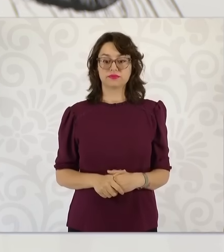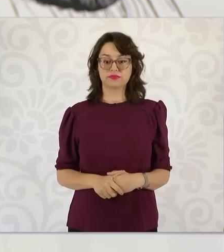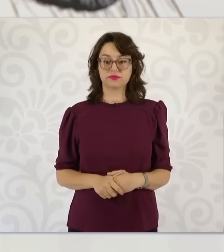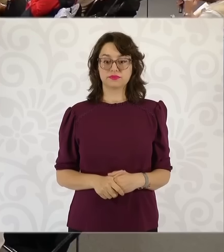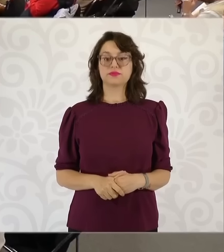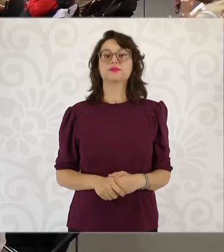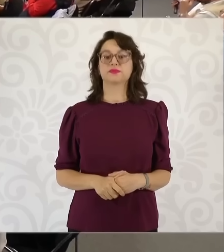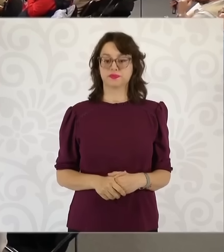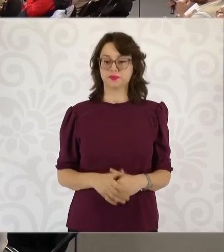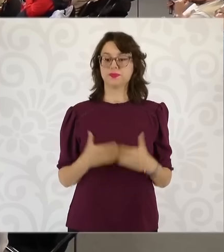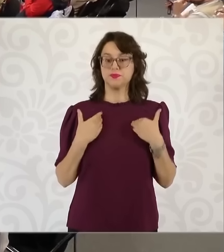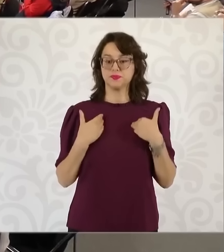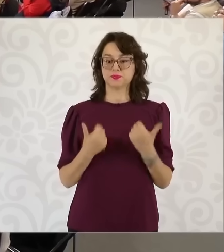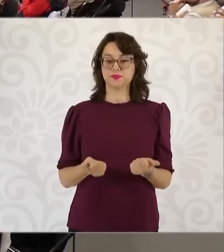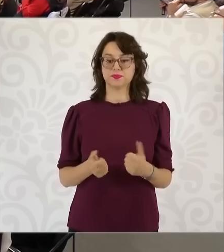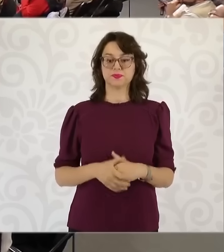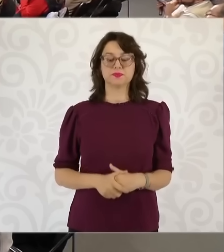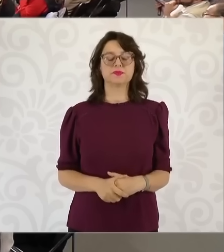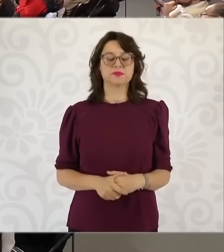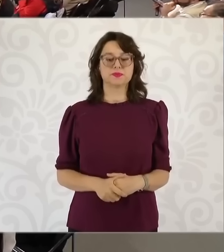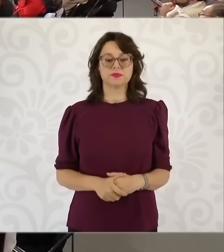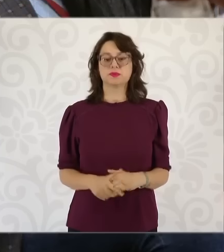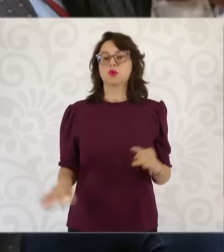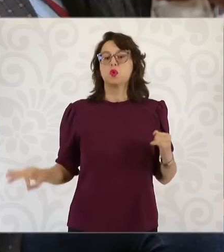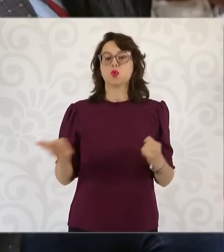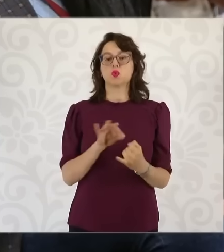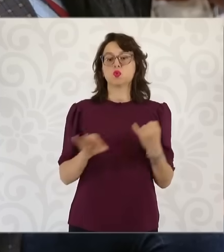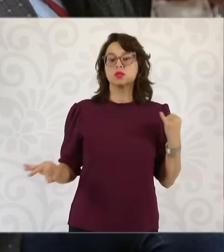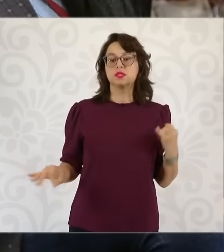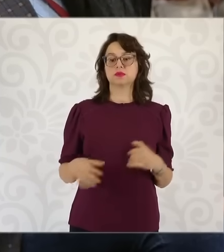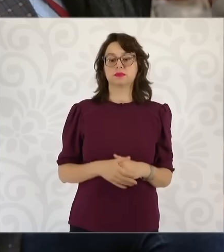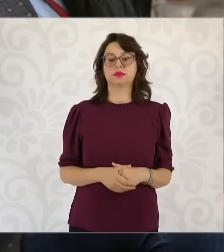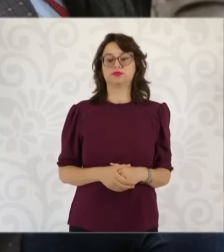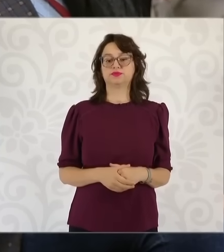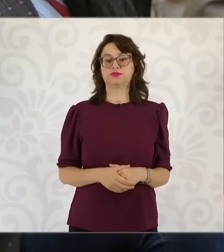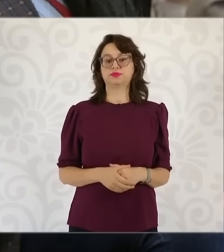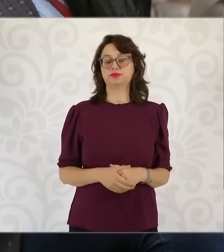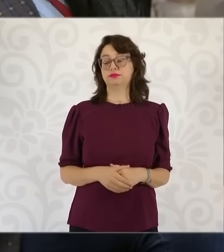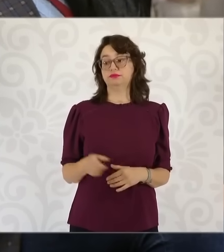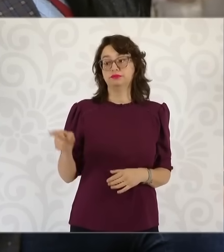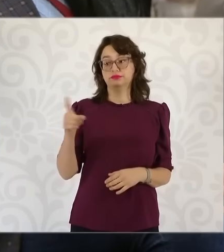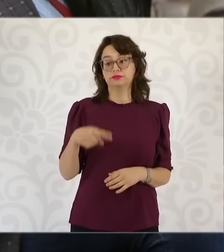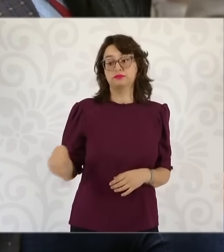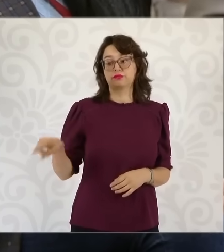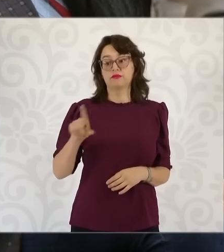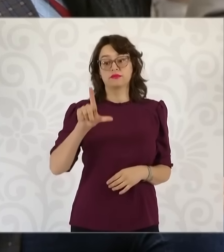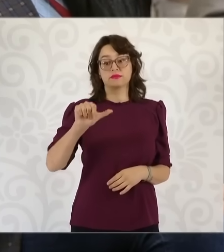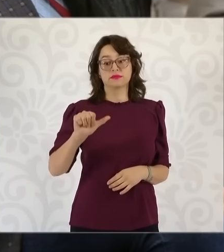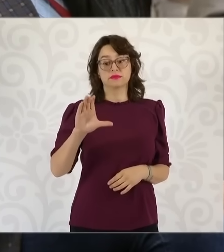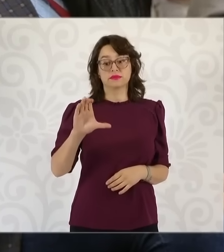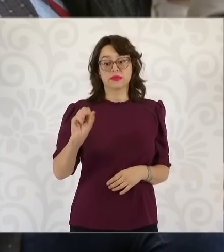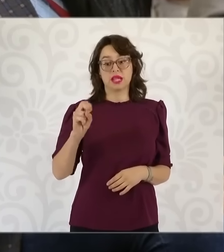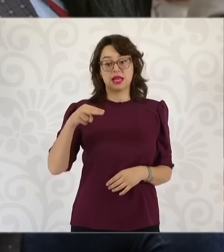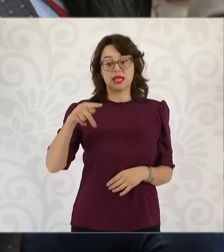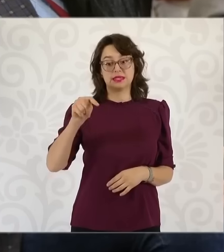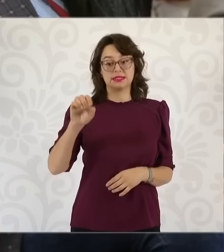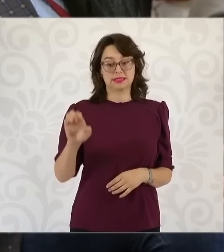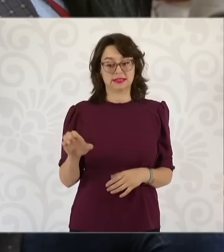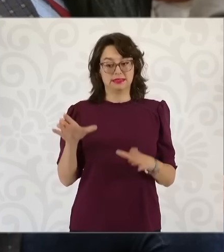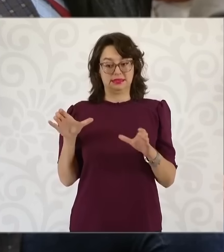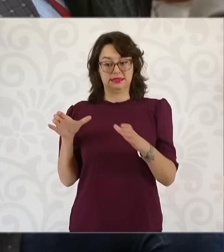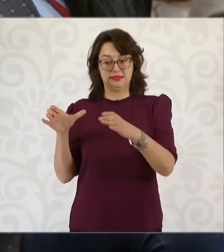Entiendo. Presidenta, por último, y muchas gracias, el tema de la CENTE. Ayer los maestros